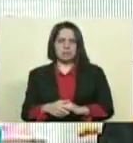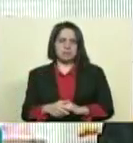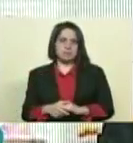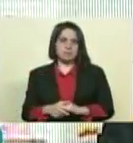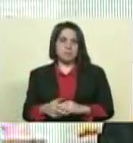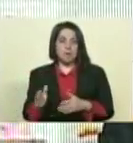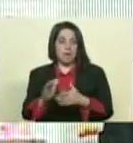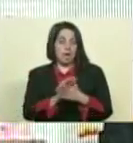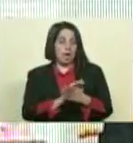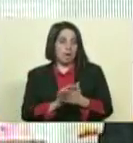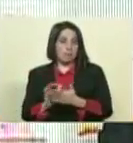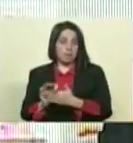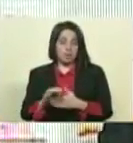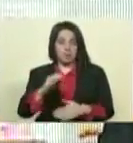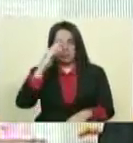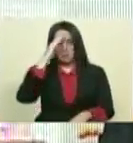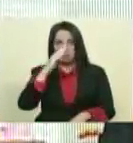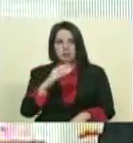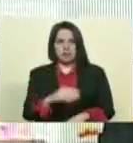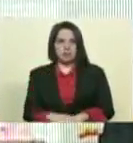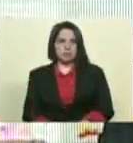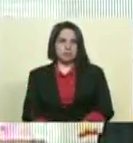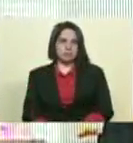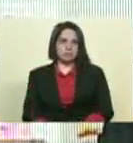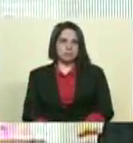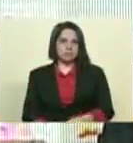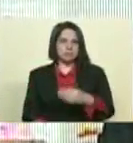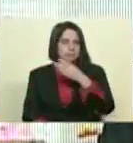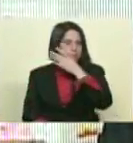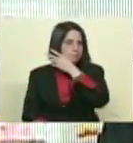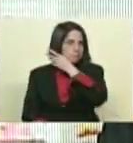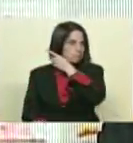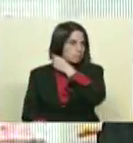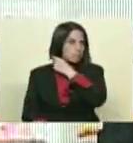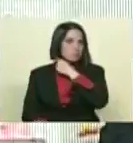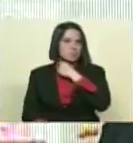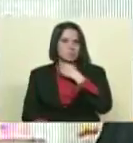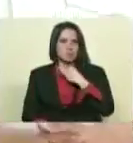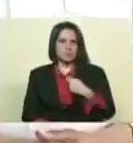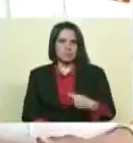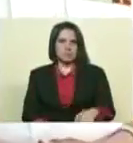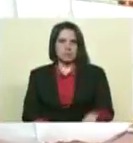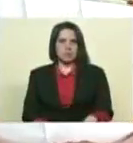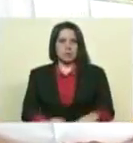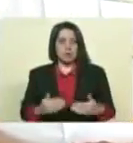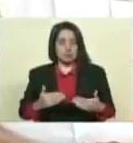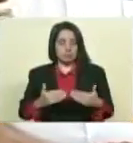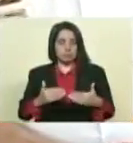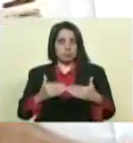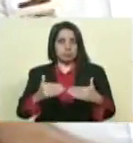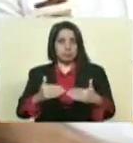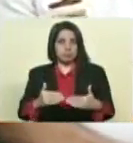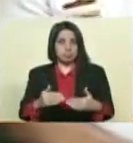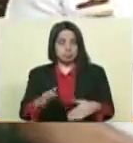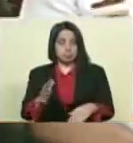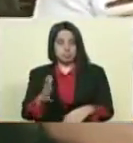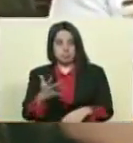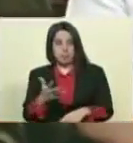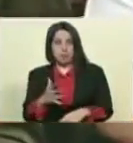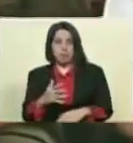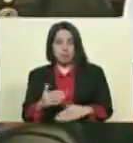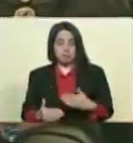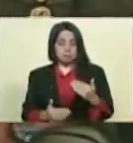queridos compañeros, hermanos militares, hablando en términos militares, hemos avanzado parcialmente